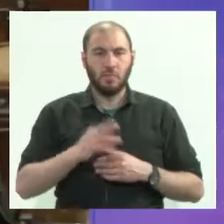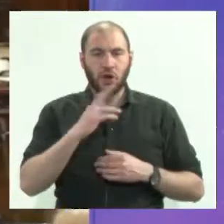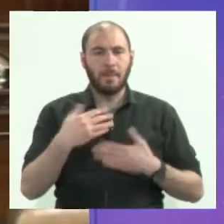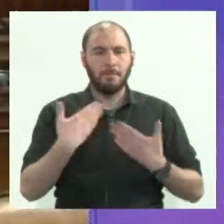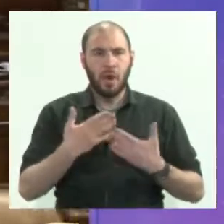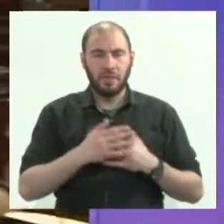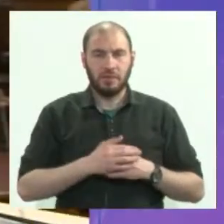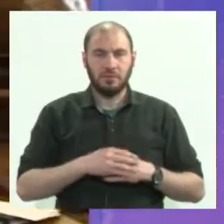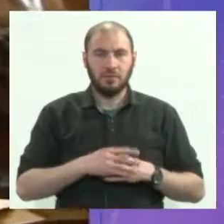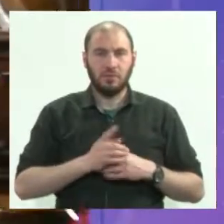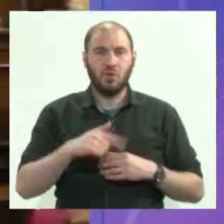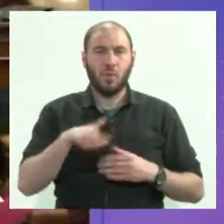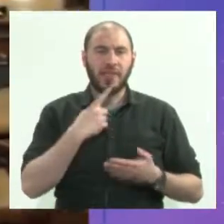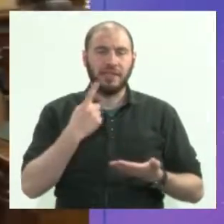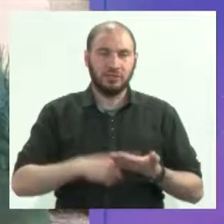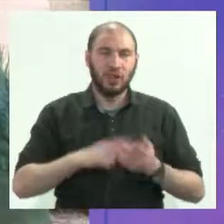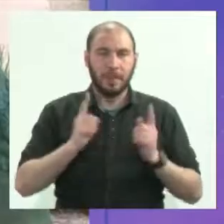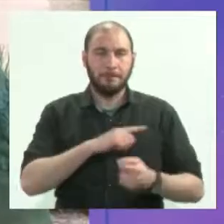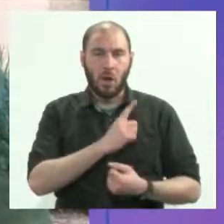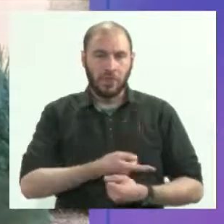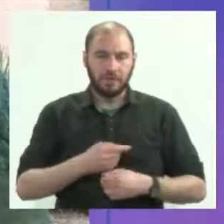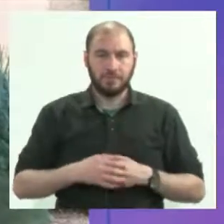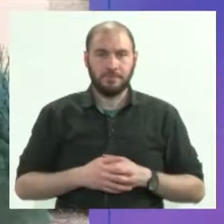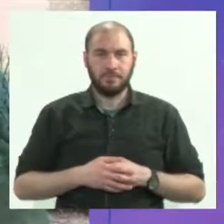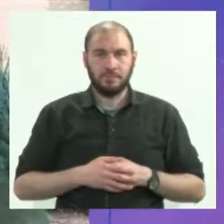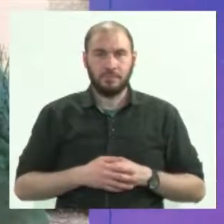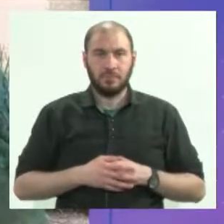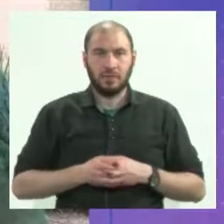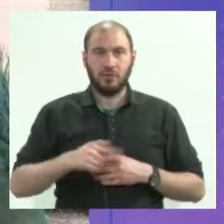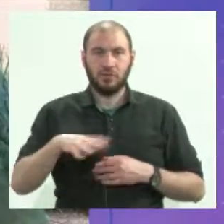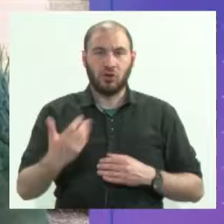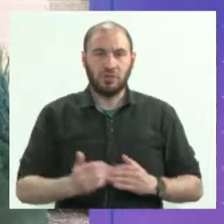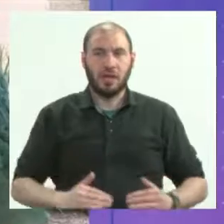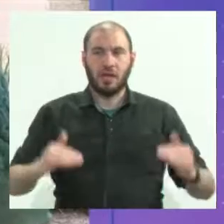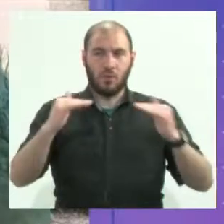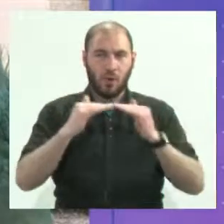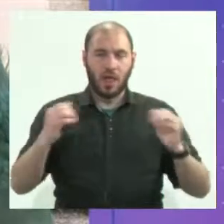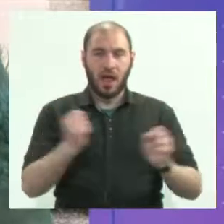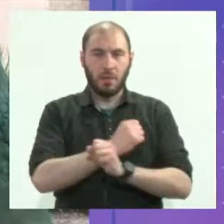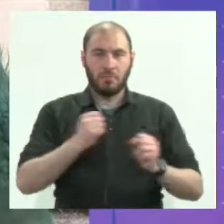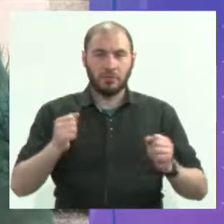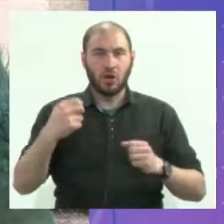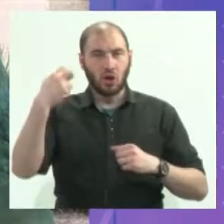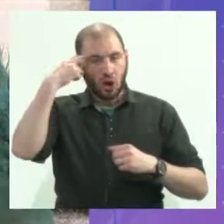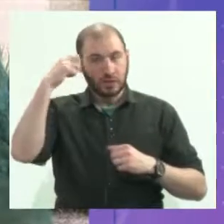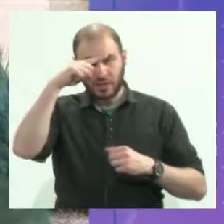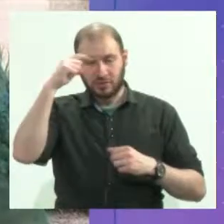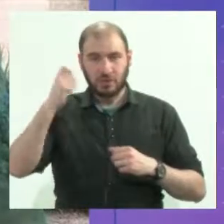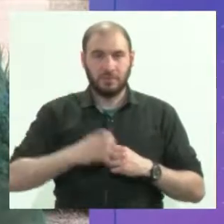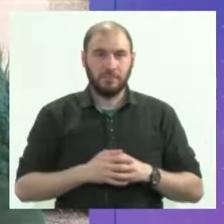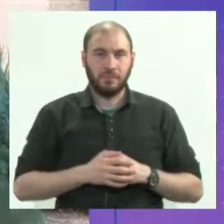a espacios de decisión y de poder. Creo que hay que lograr la paridad como se ha sancionado en el Congreso de la